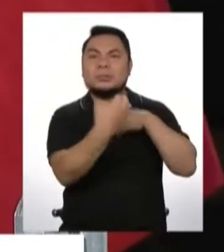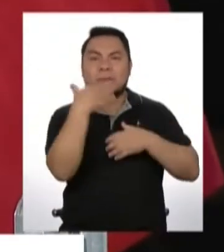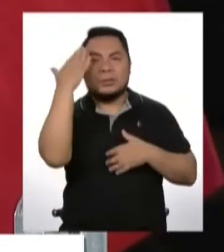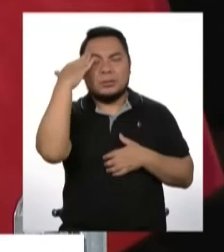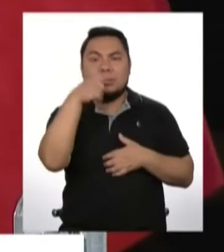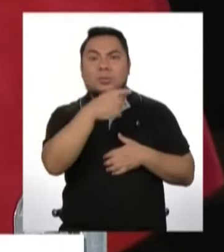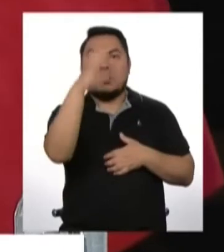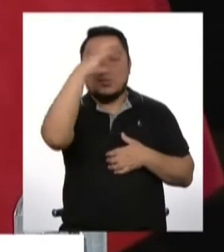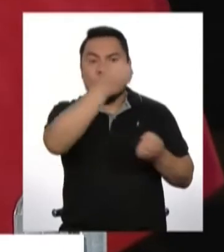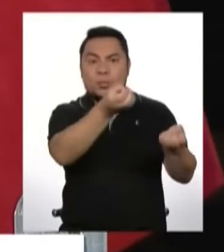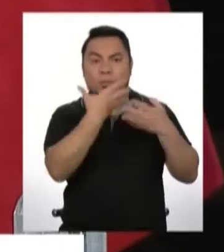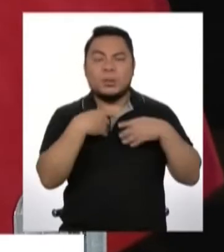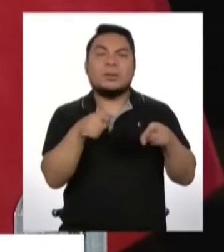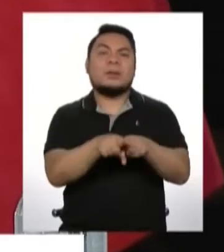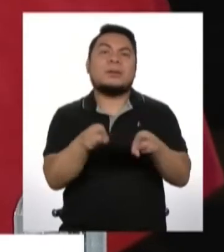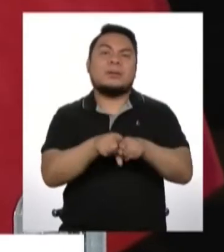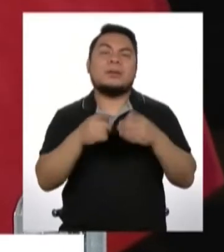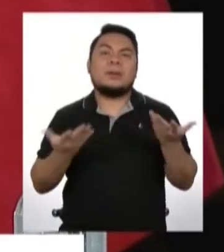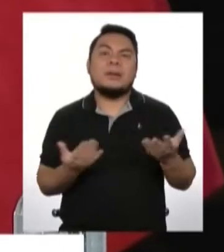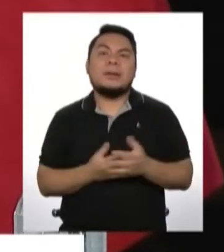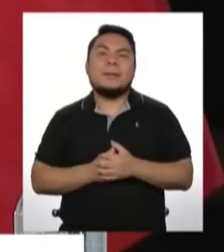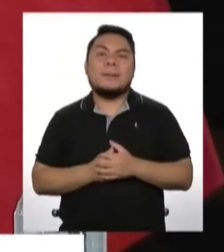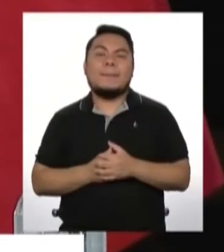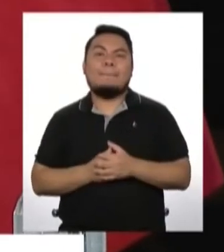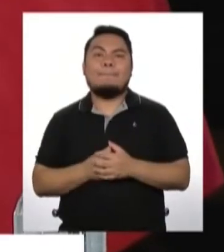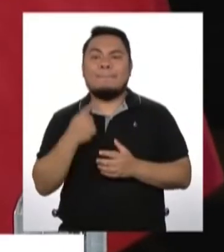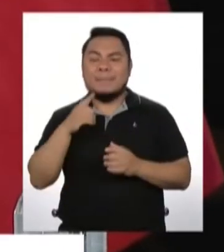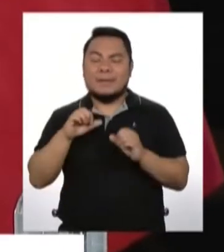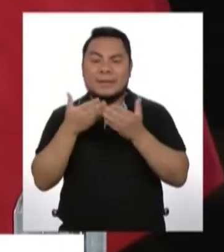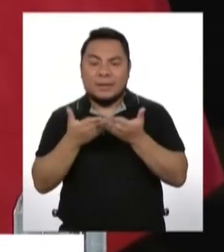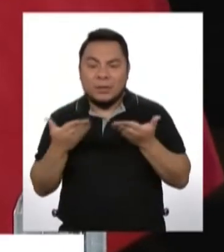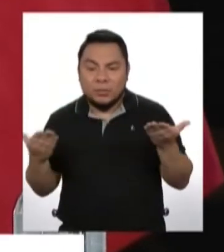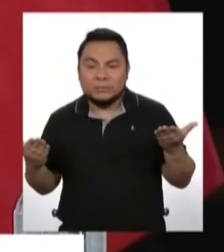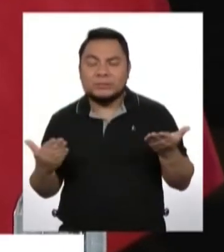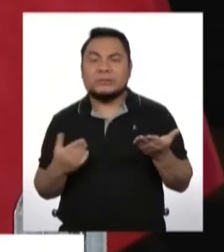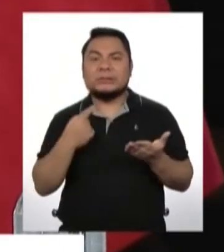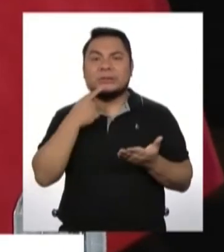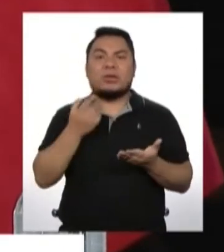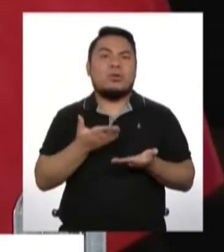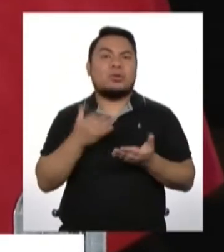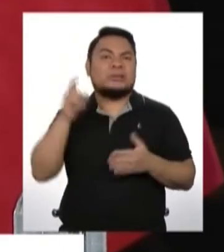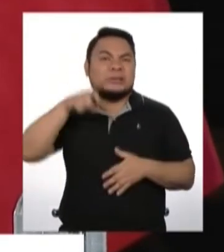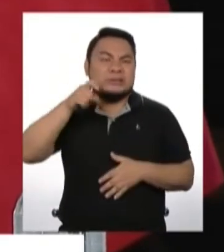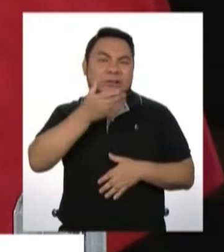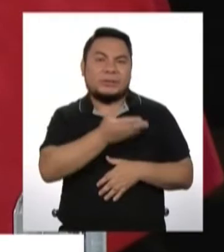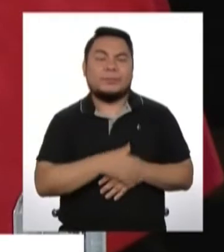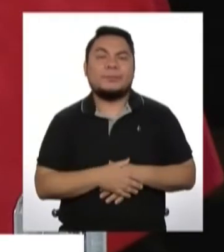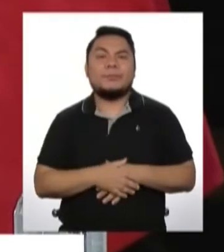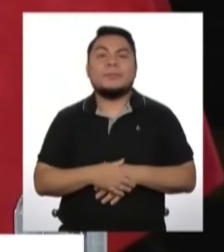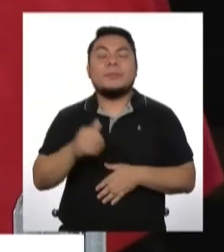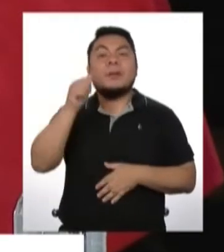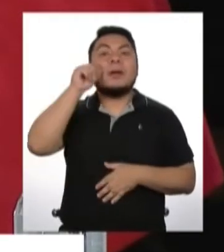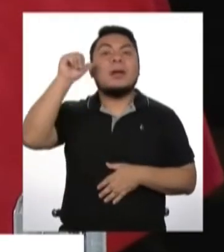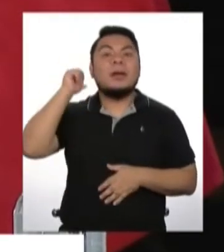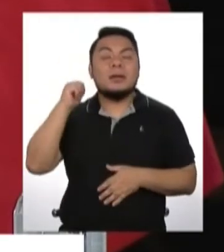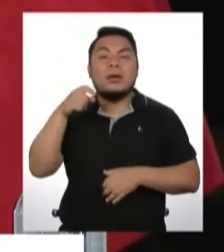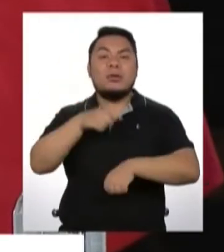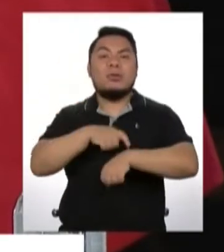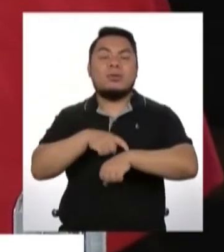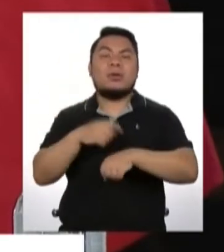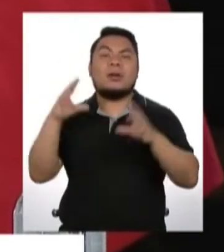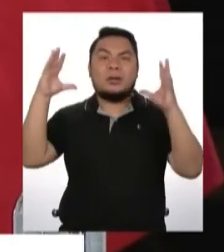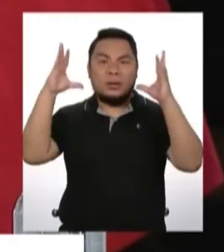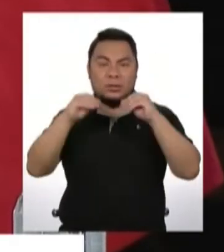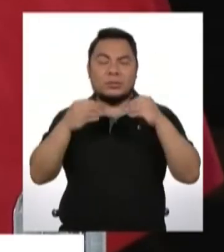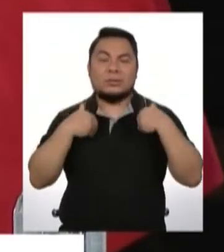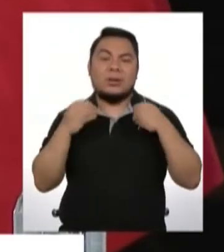su conocimiento, sino también un tipo de equipos y accesorios necesarios. Ayer, en horas de la noche, tuve